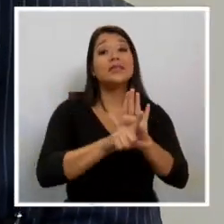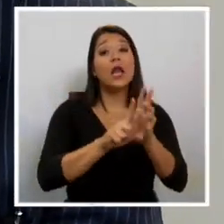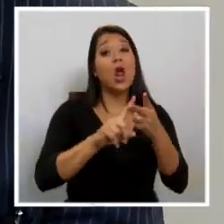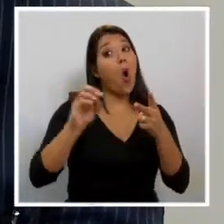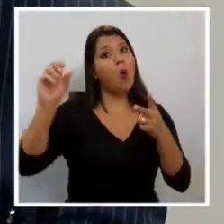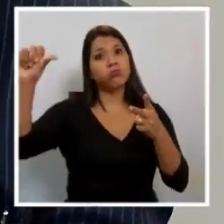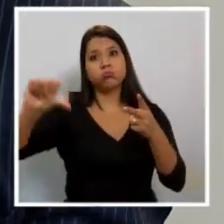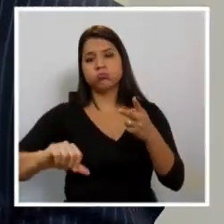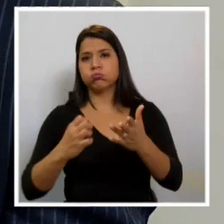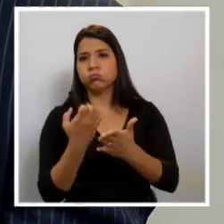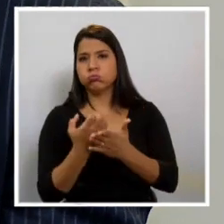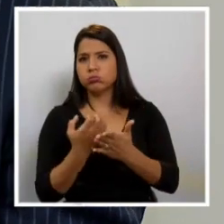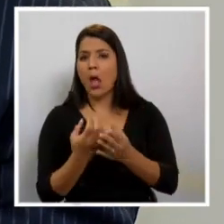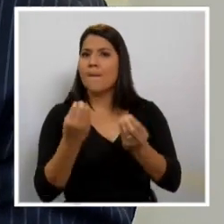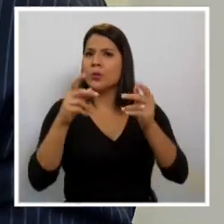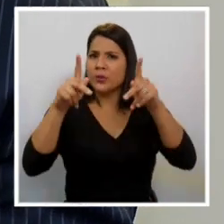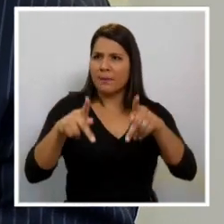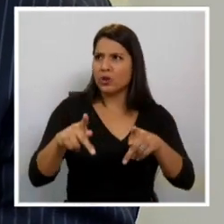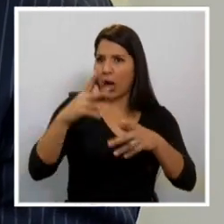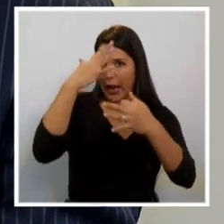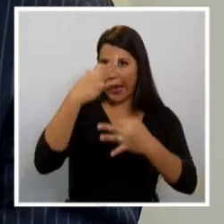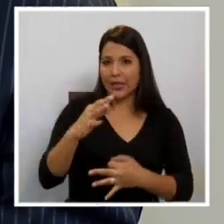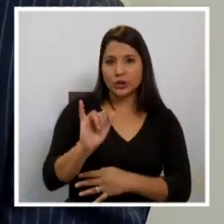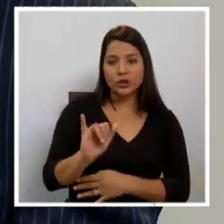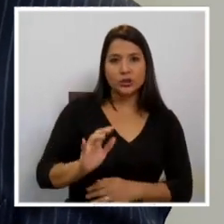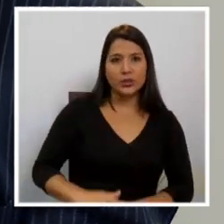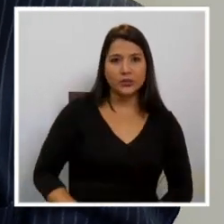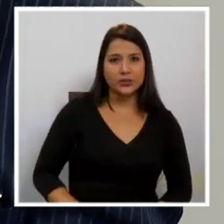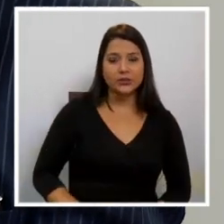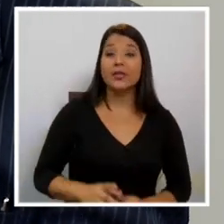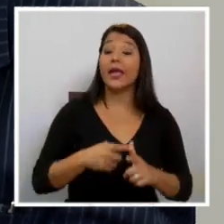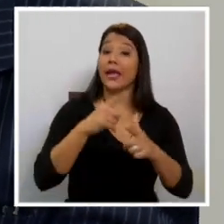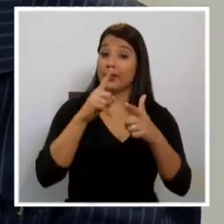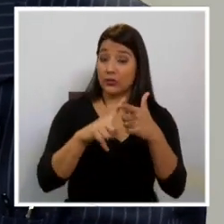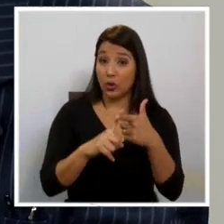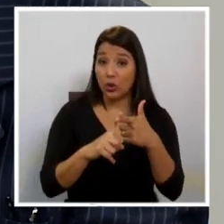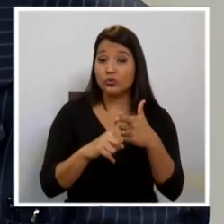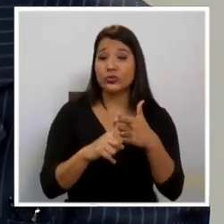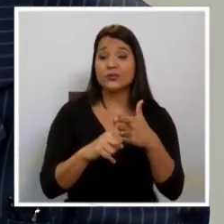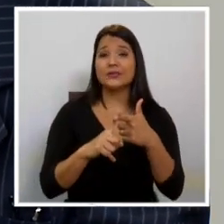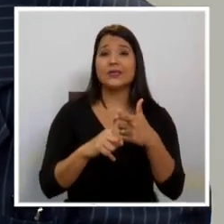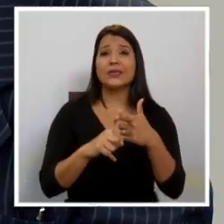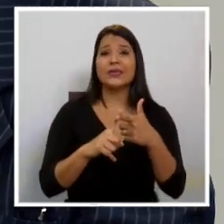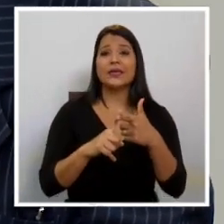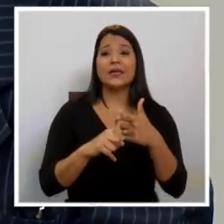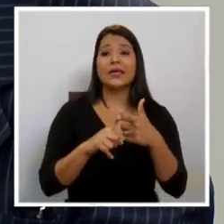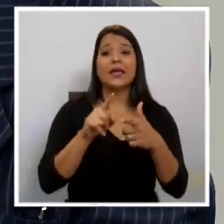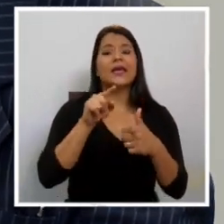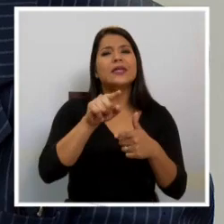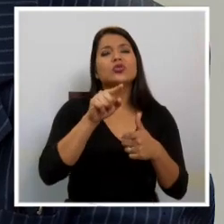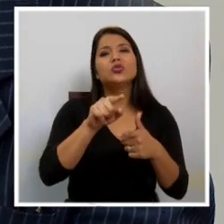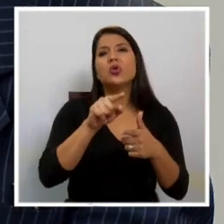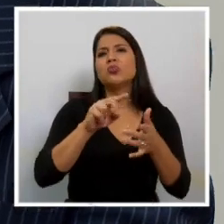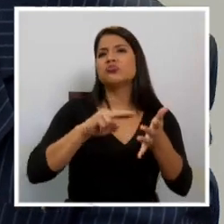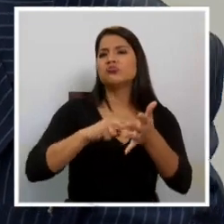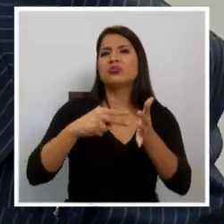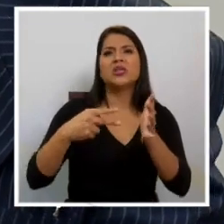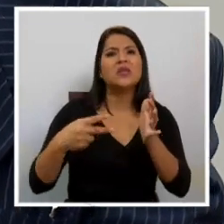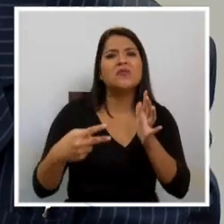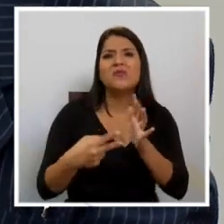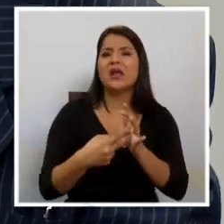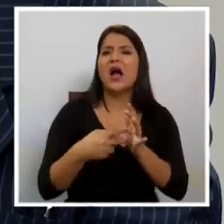abismo, hay mucha gente que lo creyó. Y entonces, a pesar de que implicaba, en teoría,